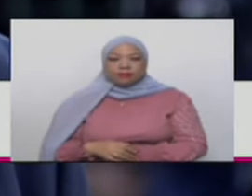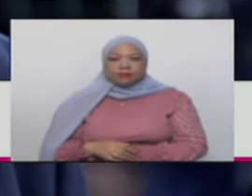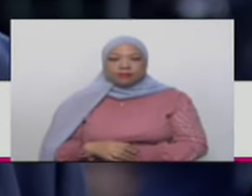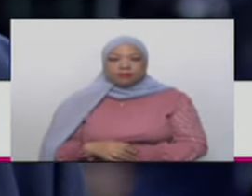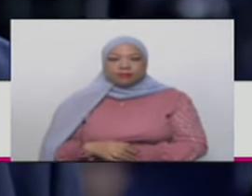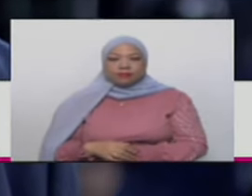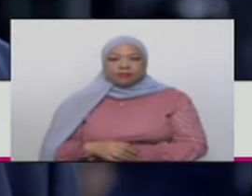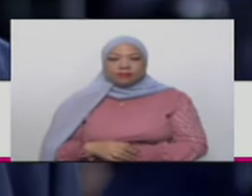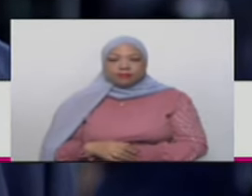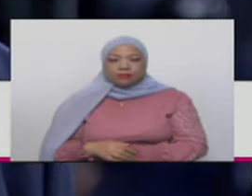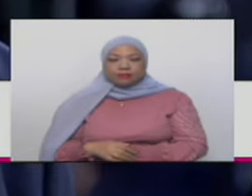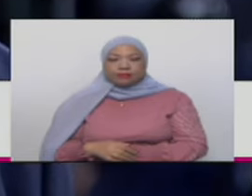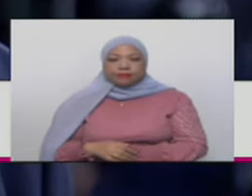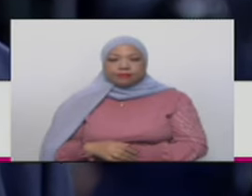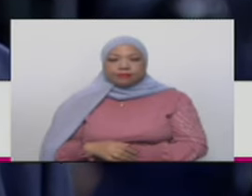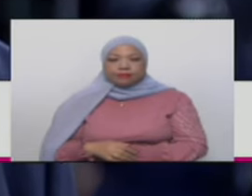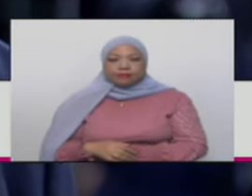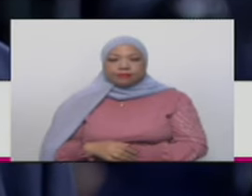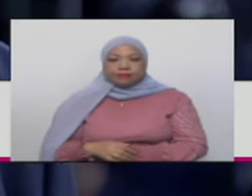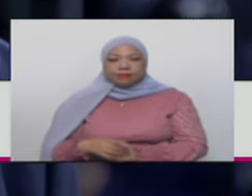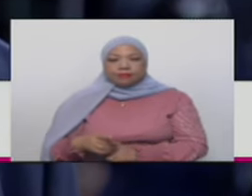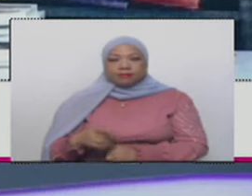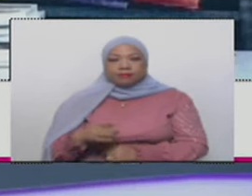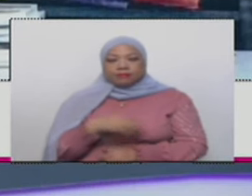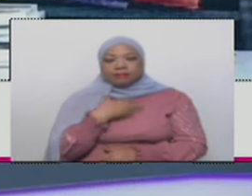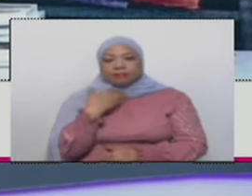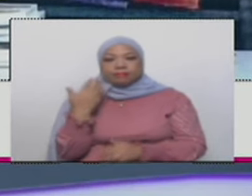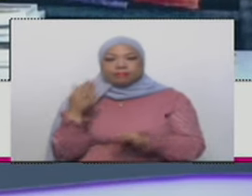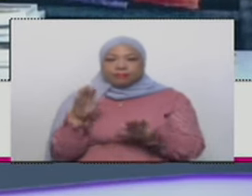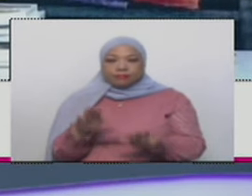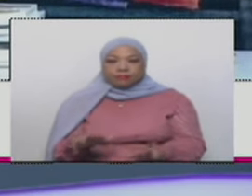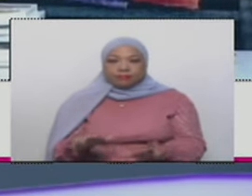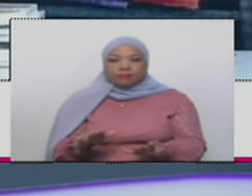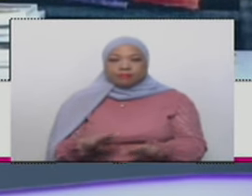Allá, en el más allá, seco.